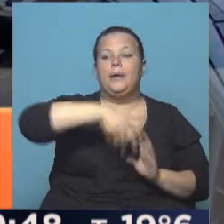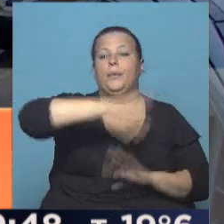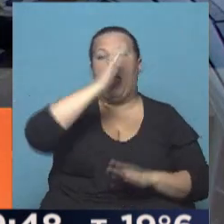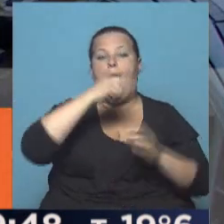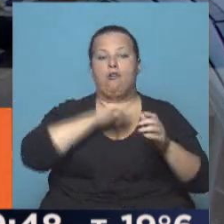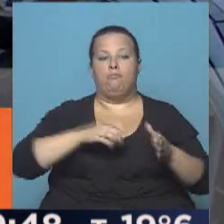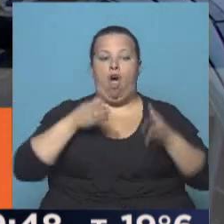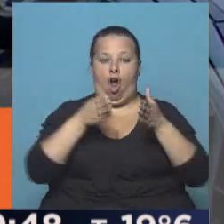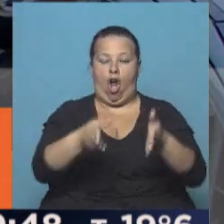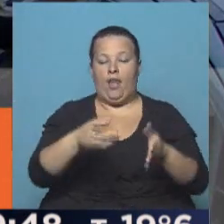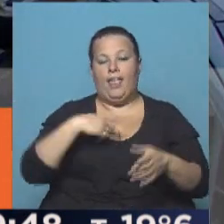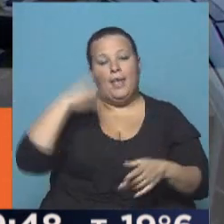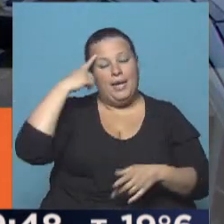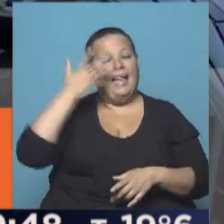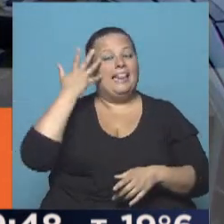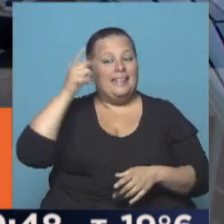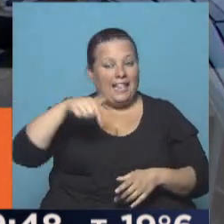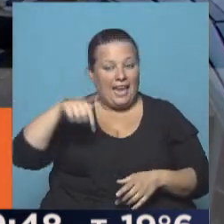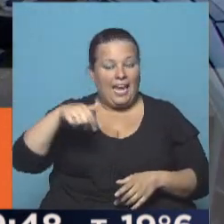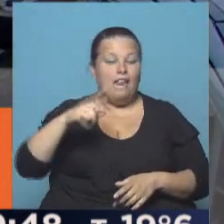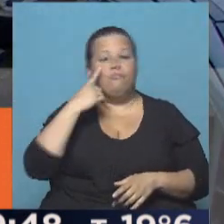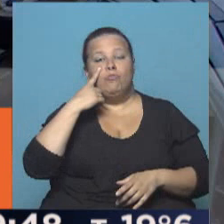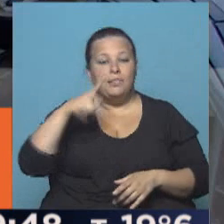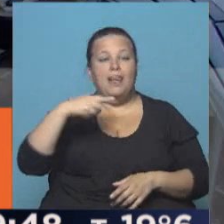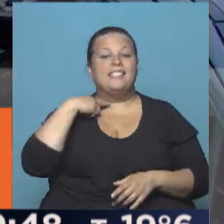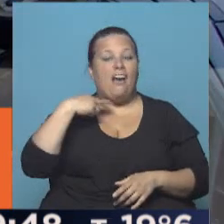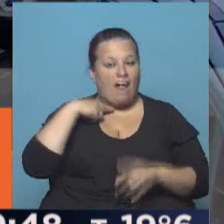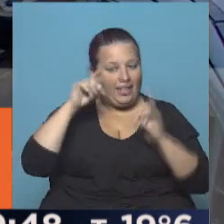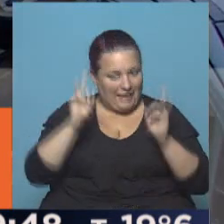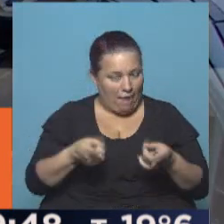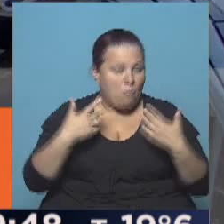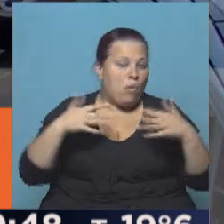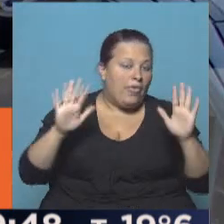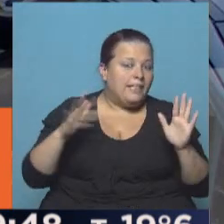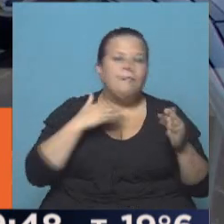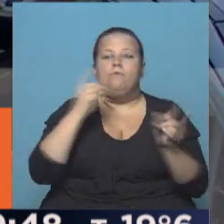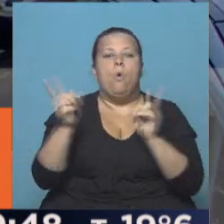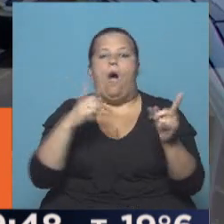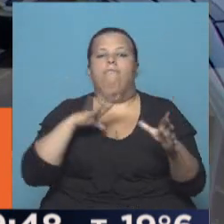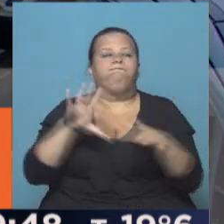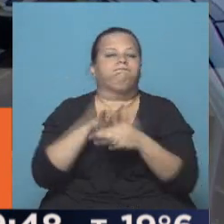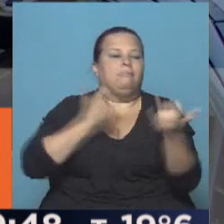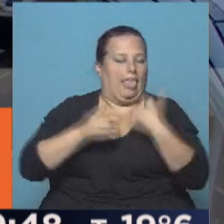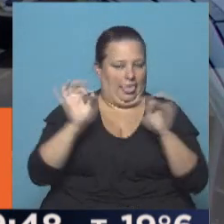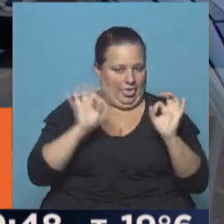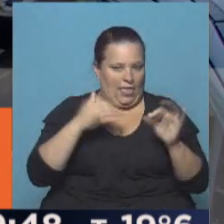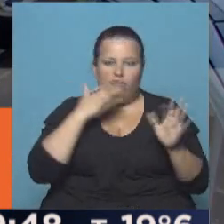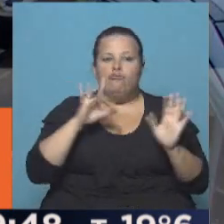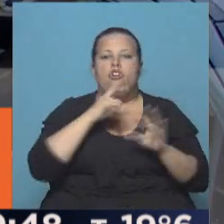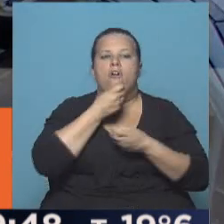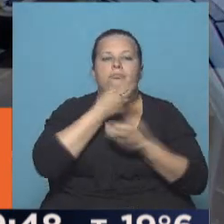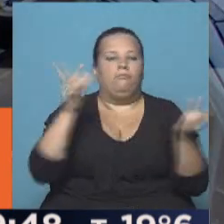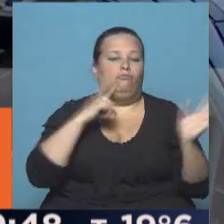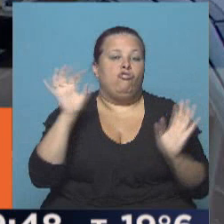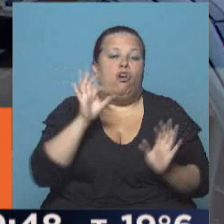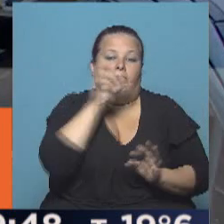morgue judicial, entendemos que del Tigre, aquí en la Municipalidad de San Fernando también posiblemente. No hemos tenido noticia de esto, no lo han podido